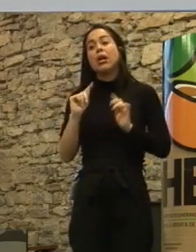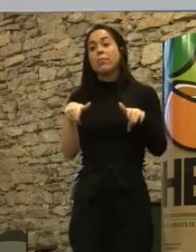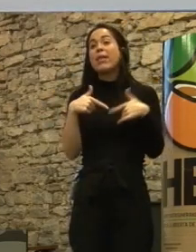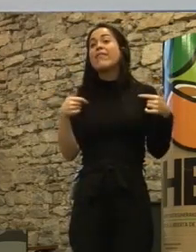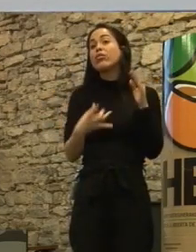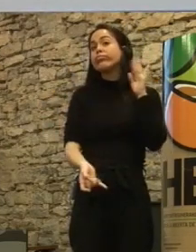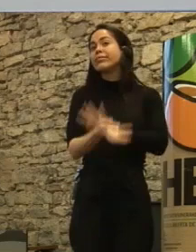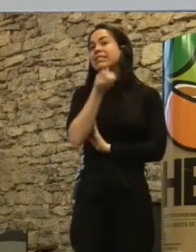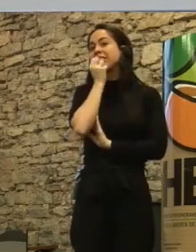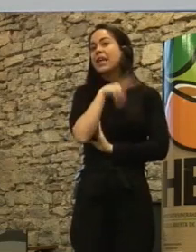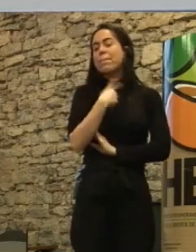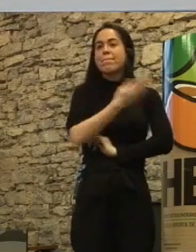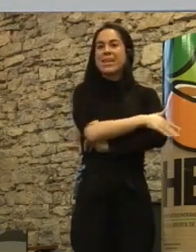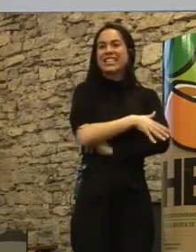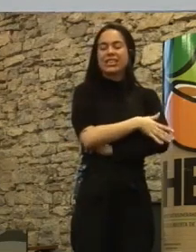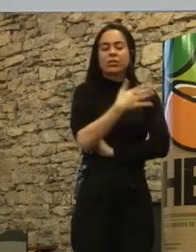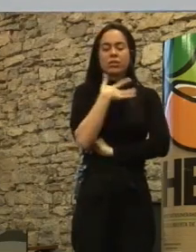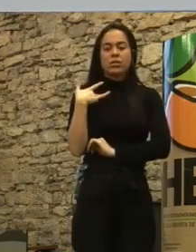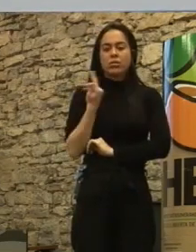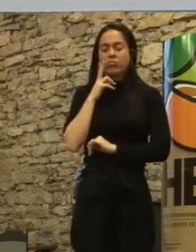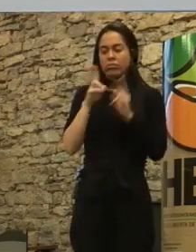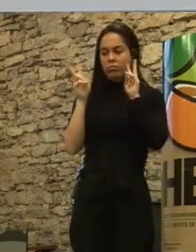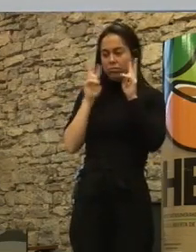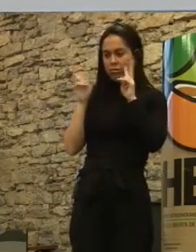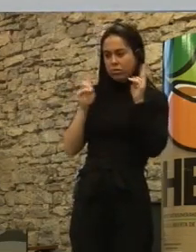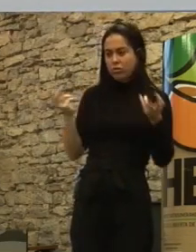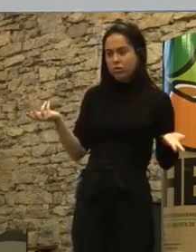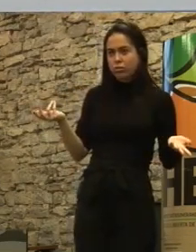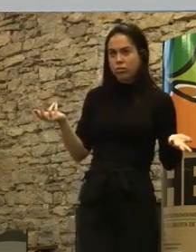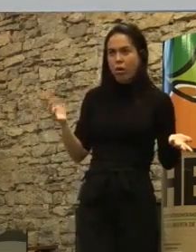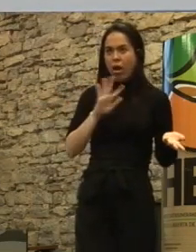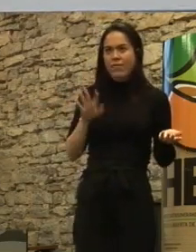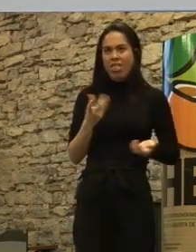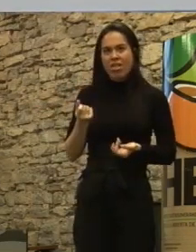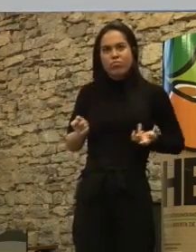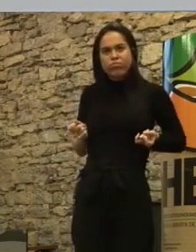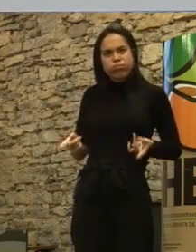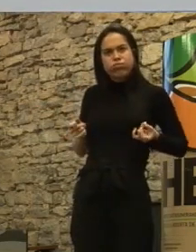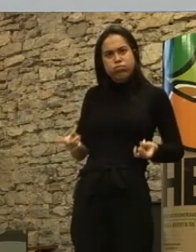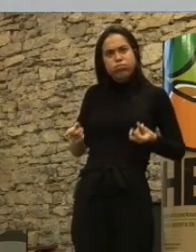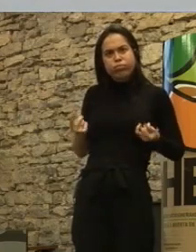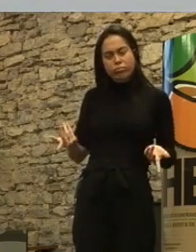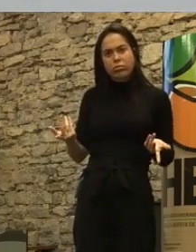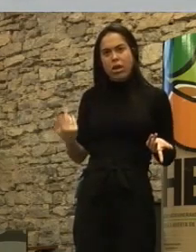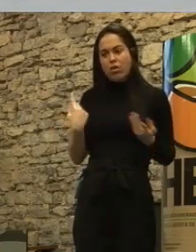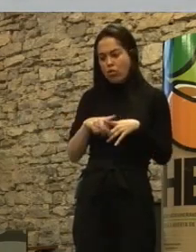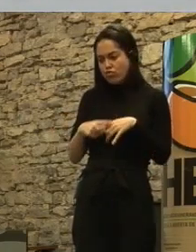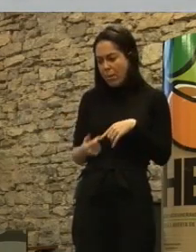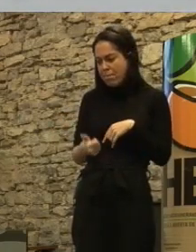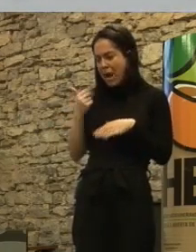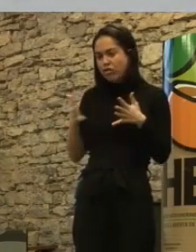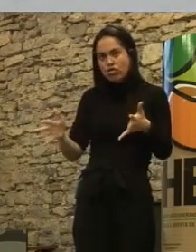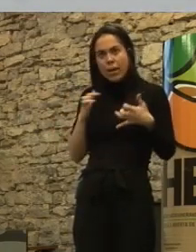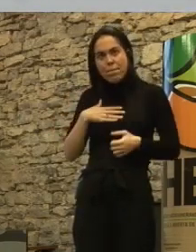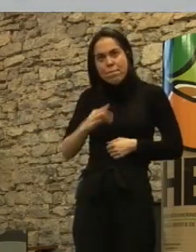Ministerio de Salud y veía que había un desperdicio, una pérdida de dinero y de eficacia, y que se podía hacer algo mucho